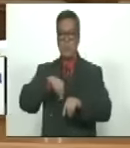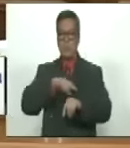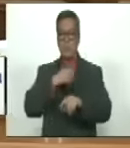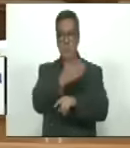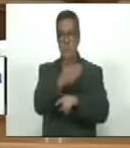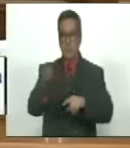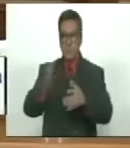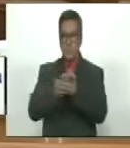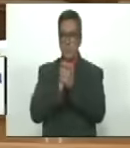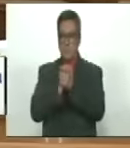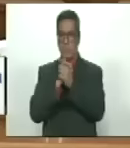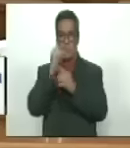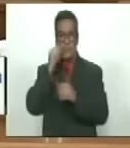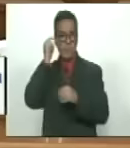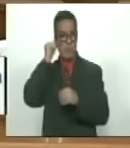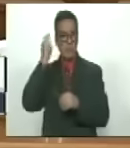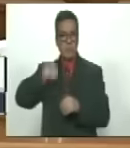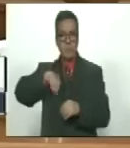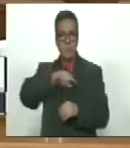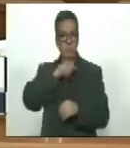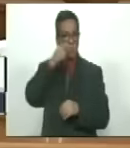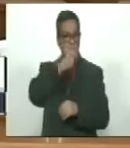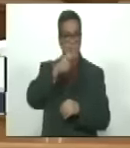ustedes, compañeros, compañeras, nuestro pueblo.